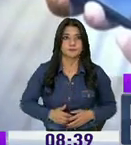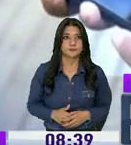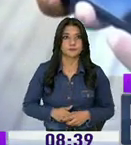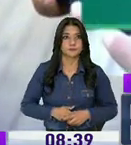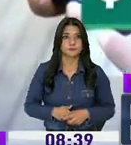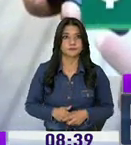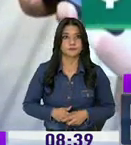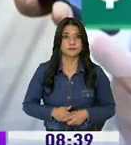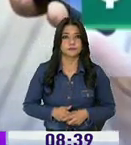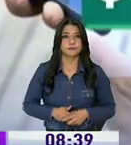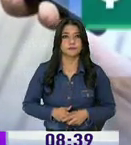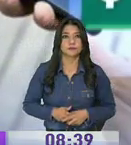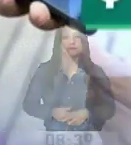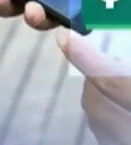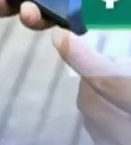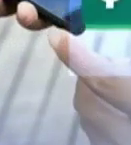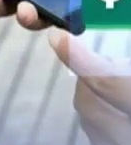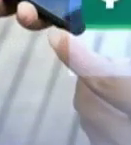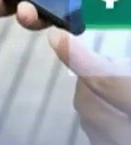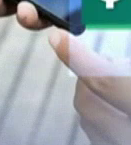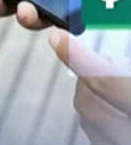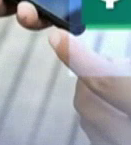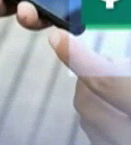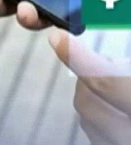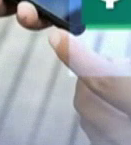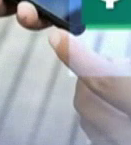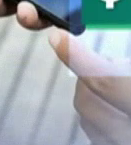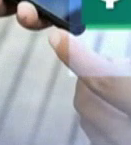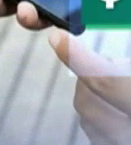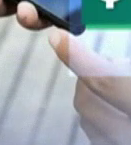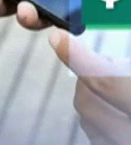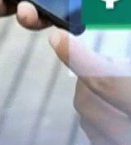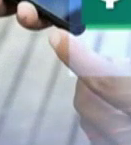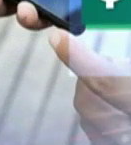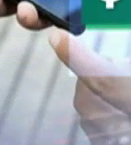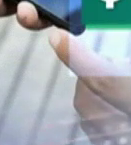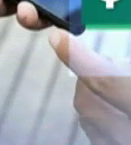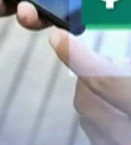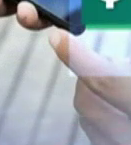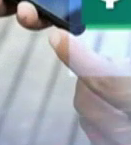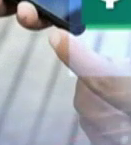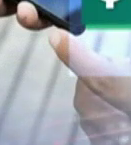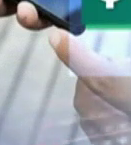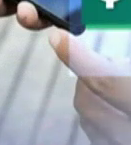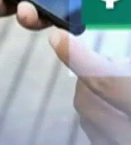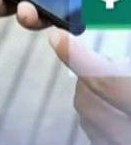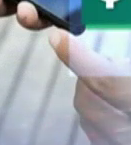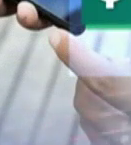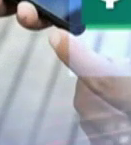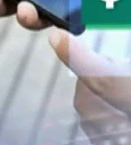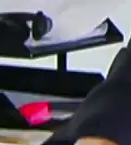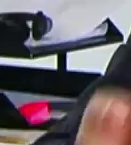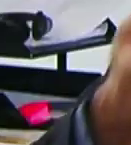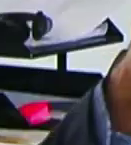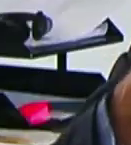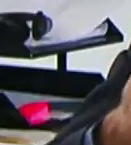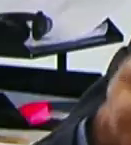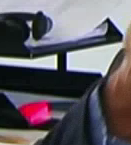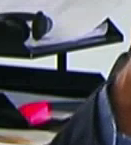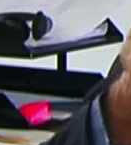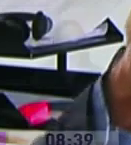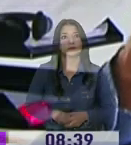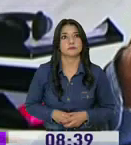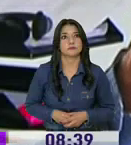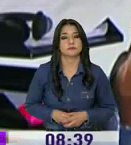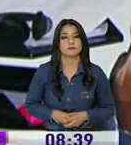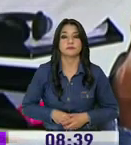telefonía celular con plan, si su factura mensual es $60, deberá pagar $6 más. Yo creo que el país lo